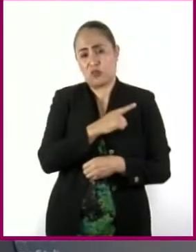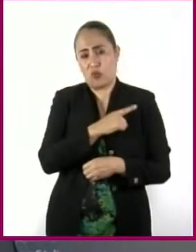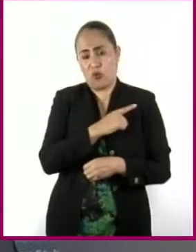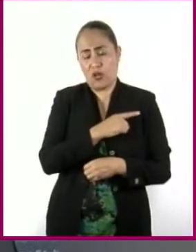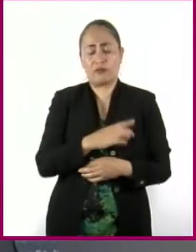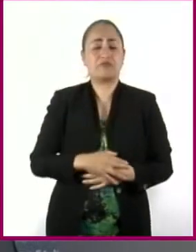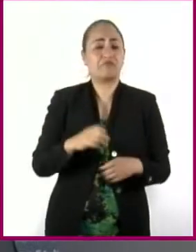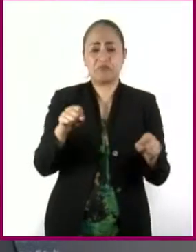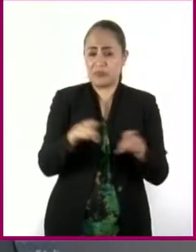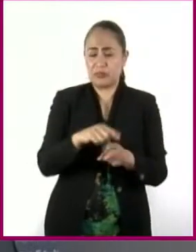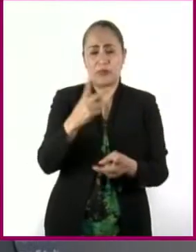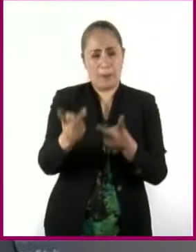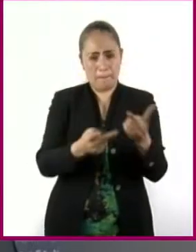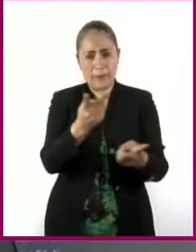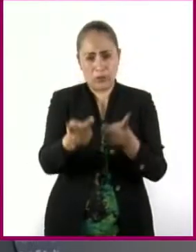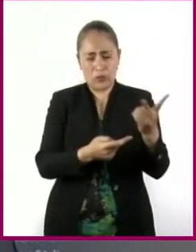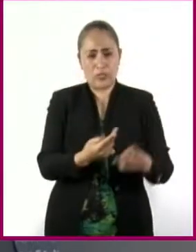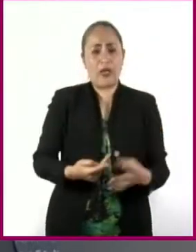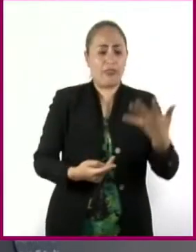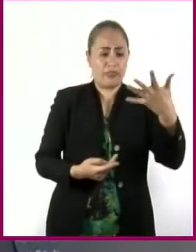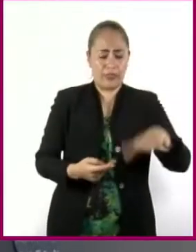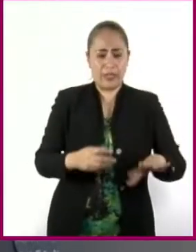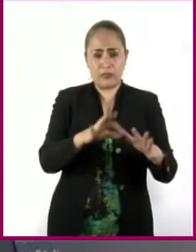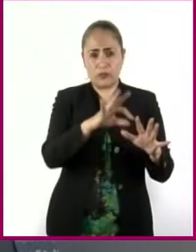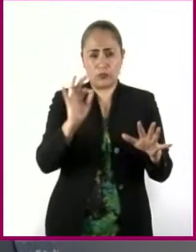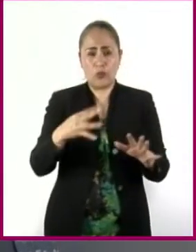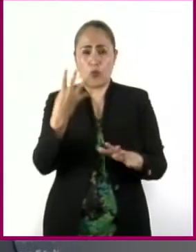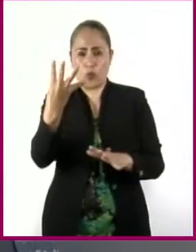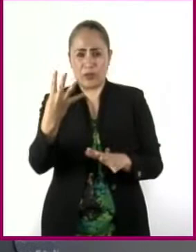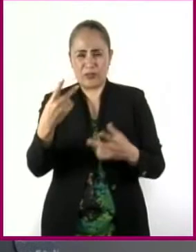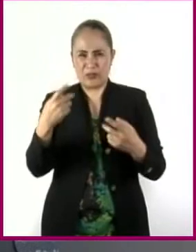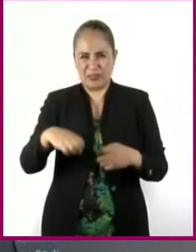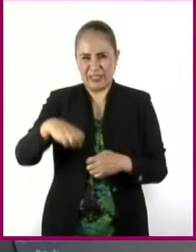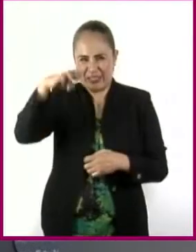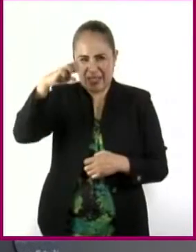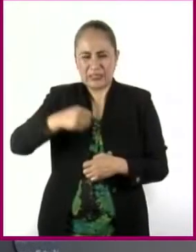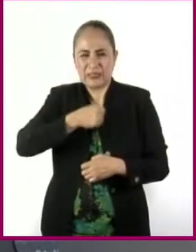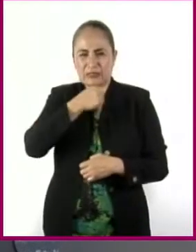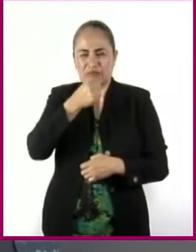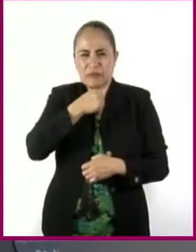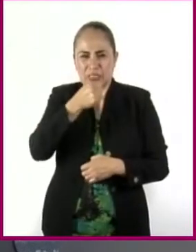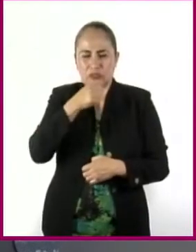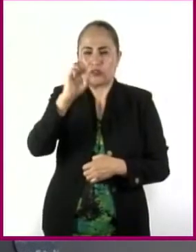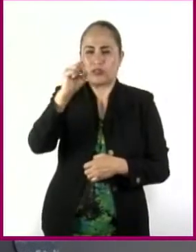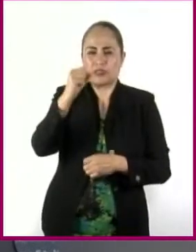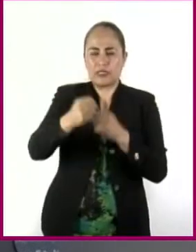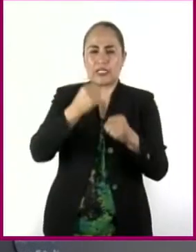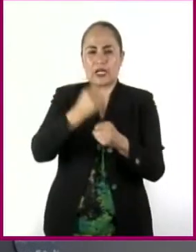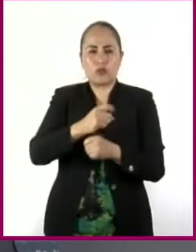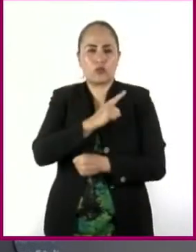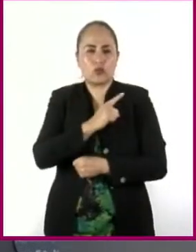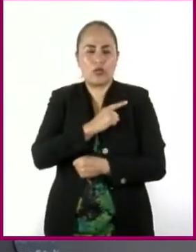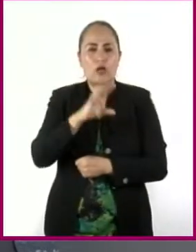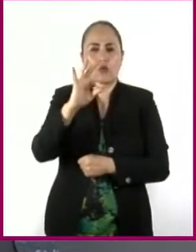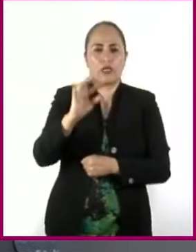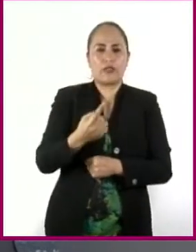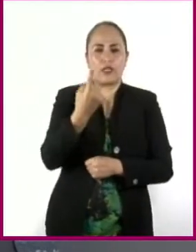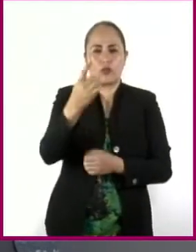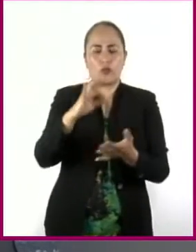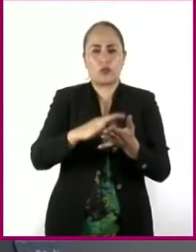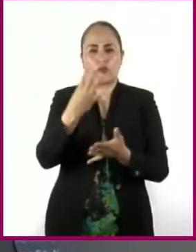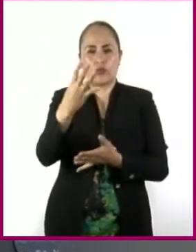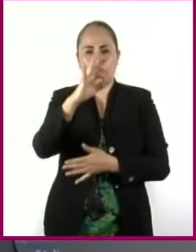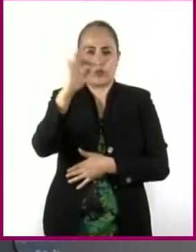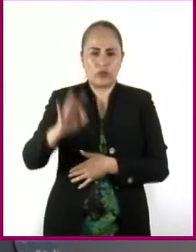misma encuesta mostró que 4 de cada 10 personas de 60 años o más que viven solas, o sea, 41.4%, tienen